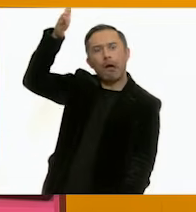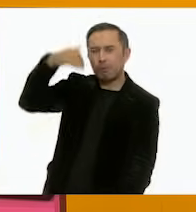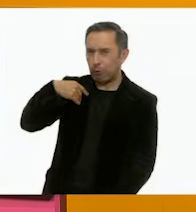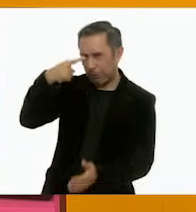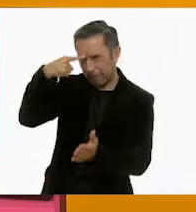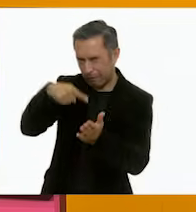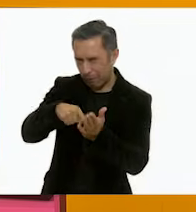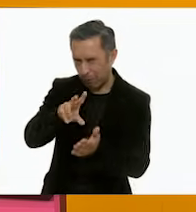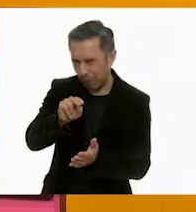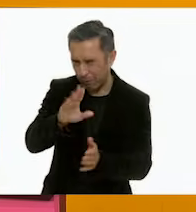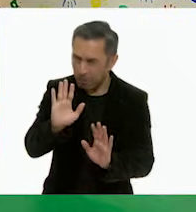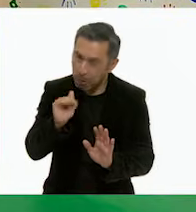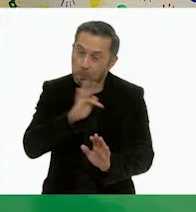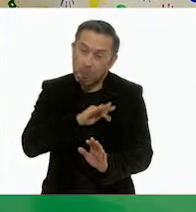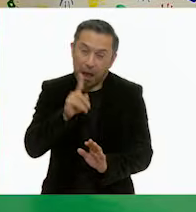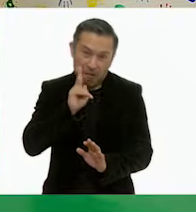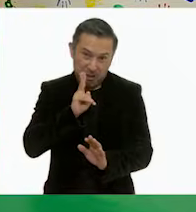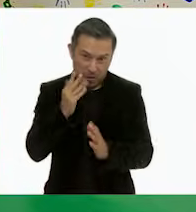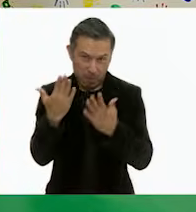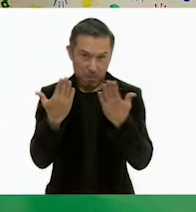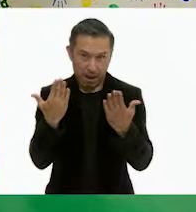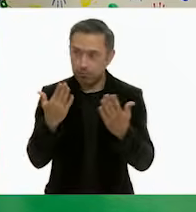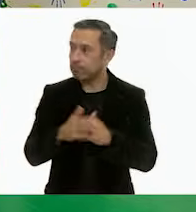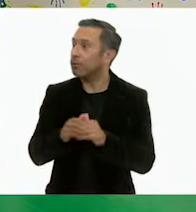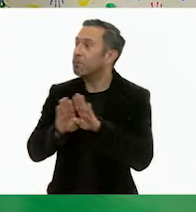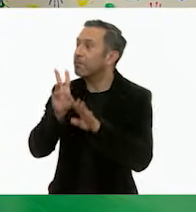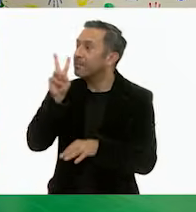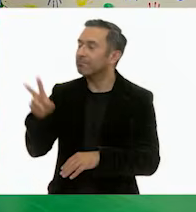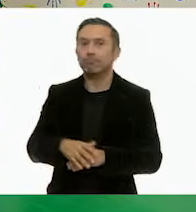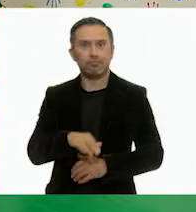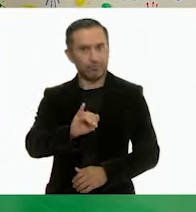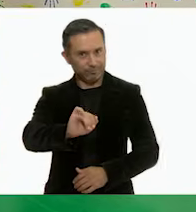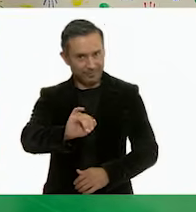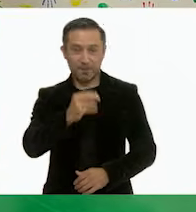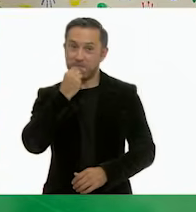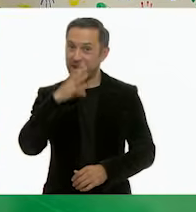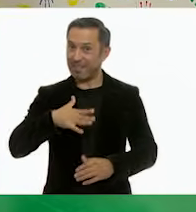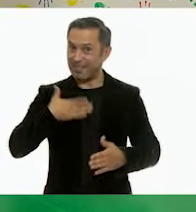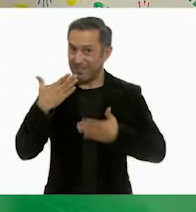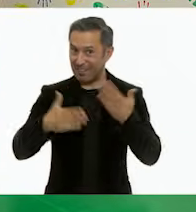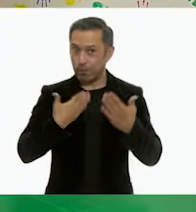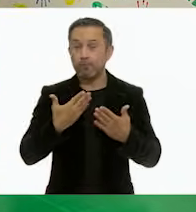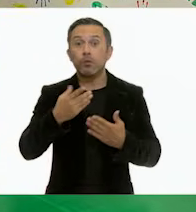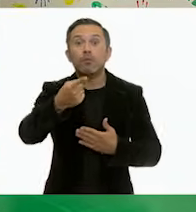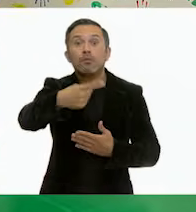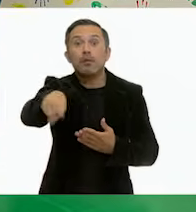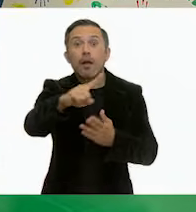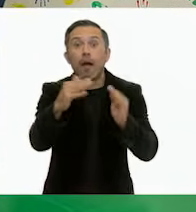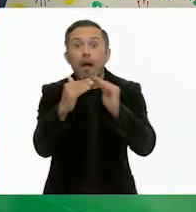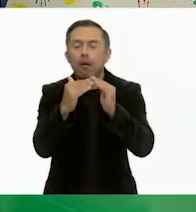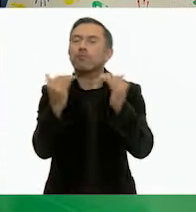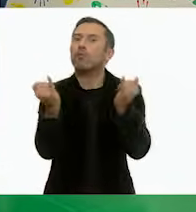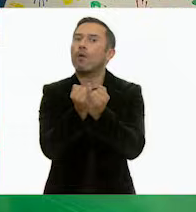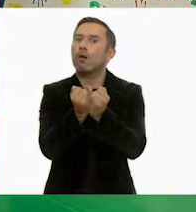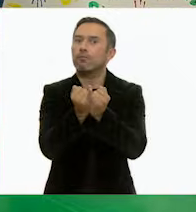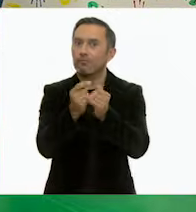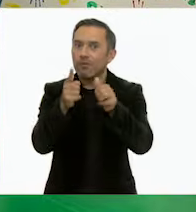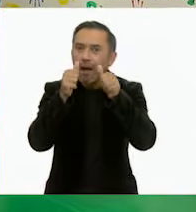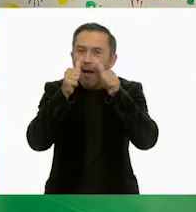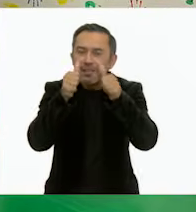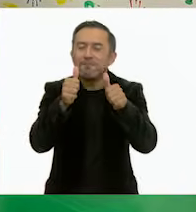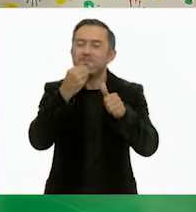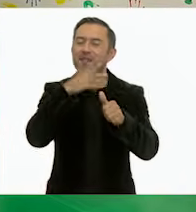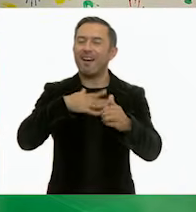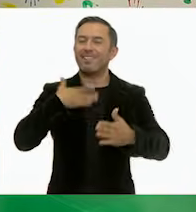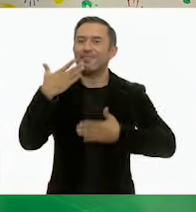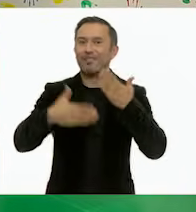hacer comparaciones. ¿Cómo ves, Alexia? Me parece muy divertido. Ustedes en casa también presten mucha atención y diviértanse porque esta